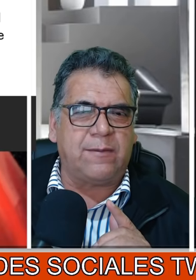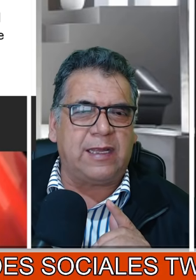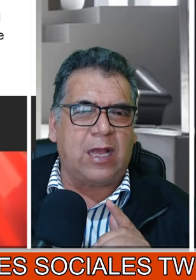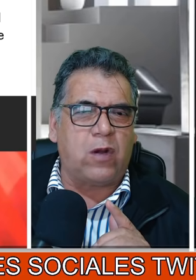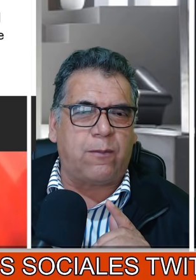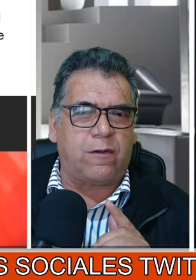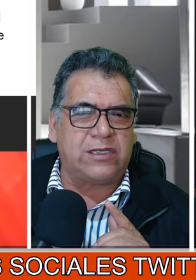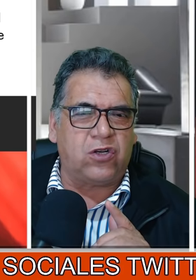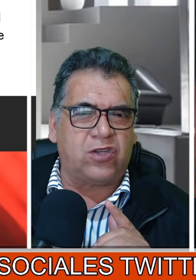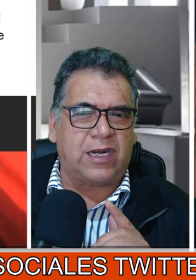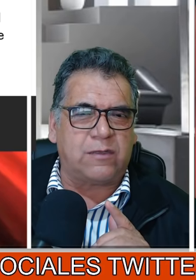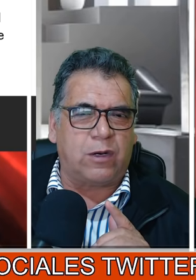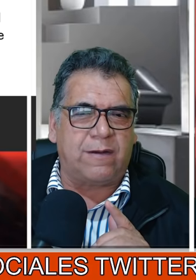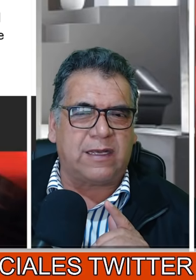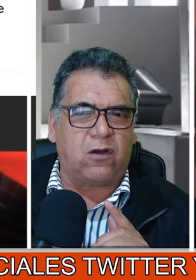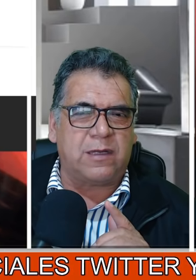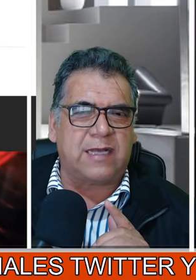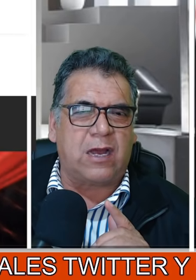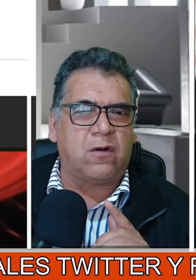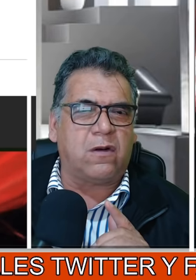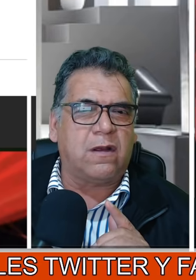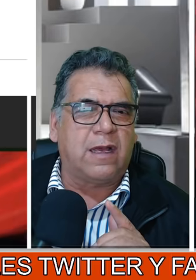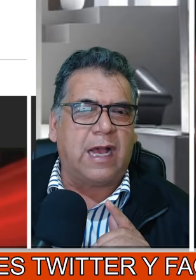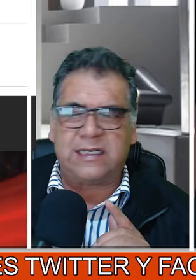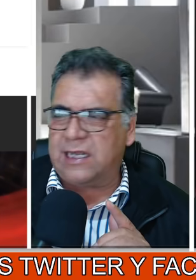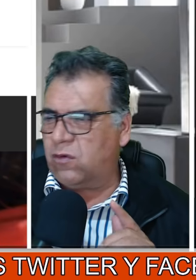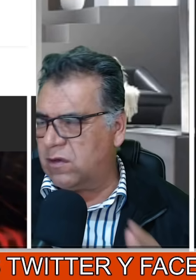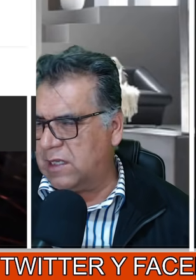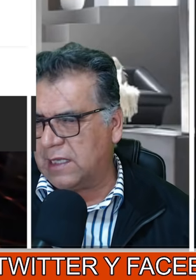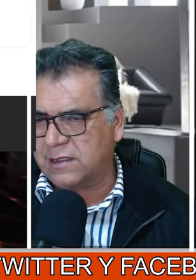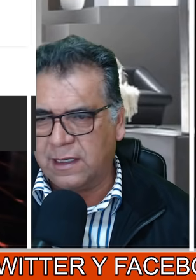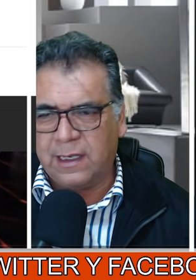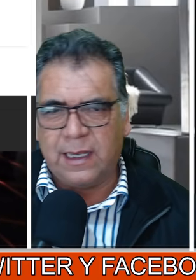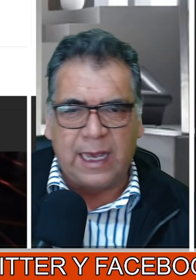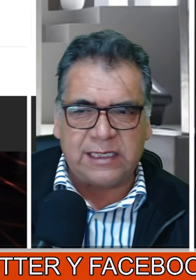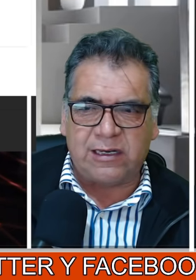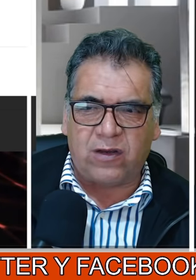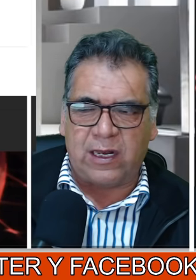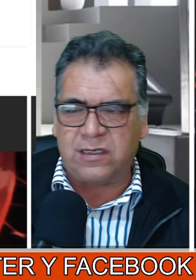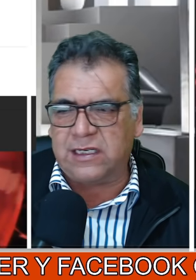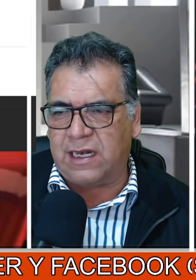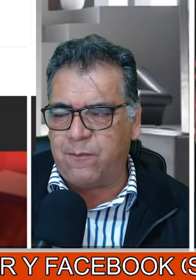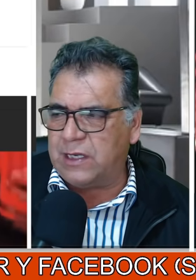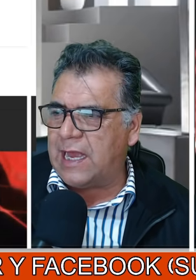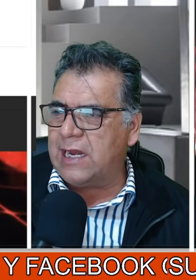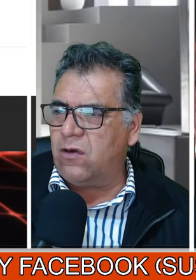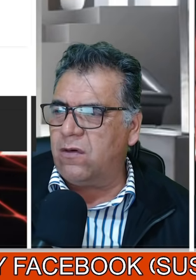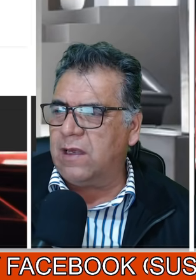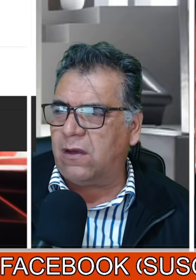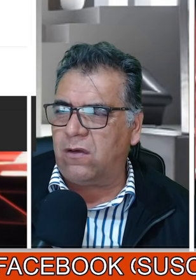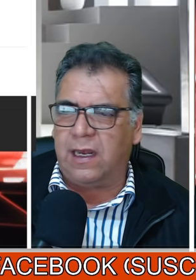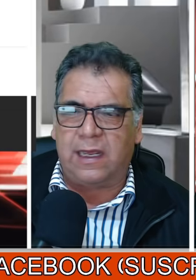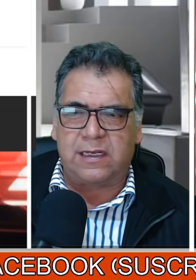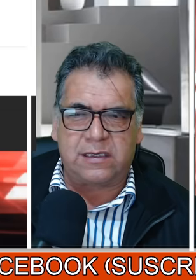COPRIS emita una aprobación tras las pruebas que comenzaron hace algunos días. Esto es lo que nos dice el empresario